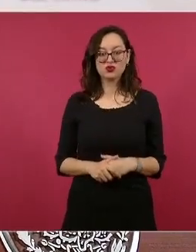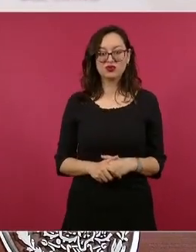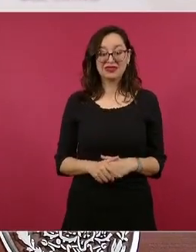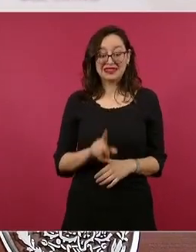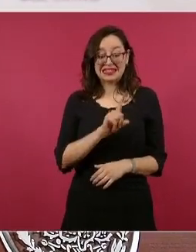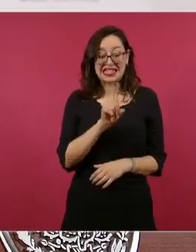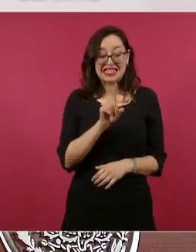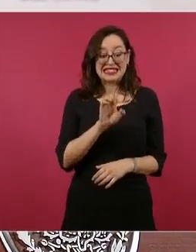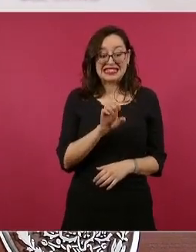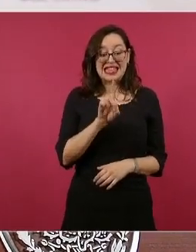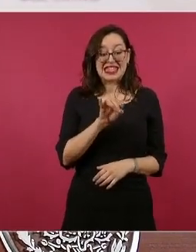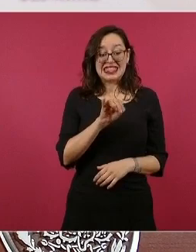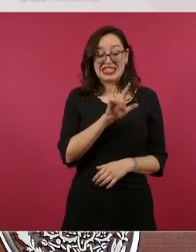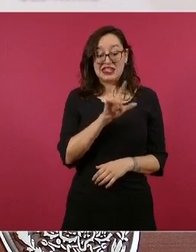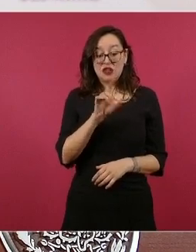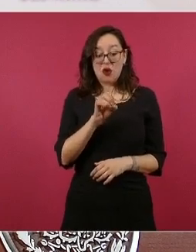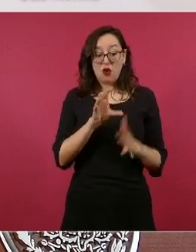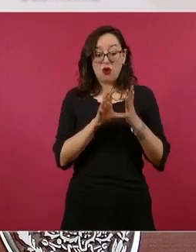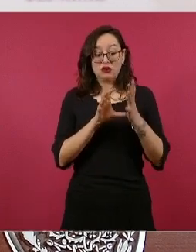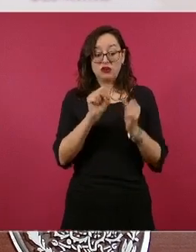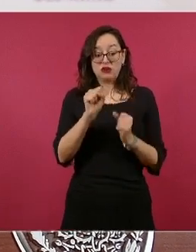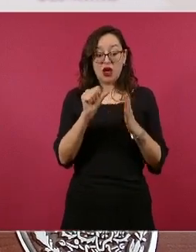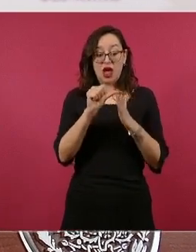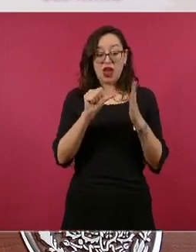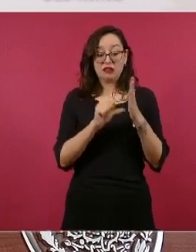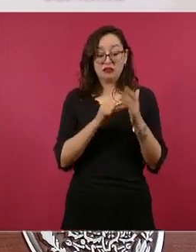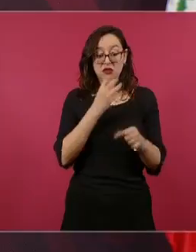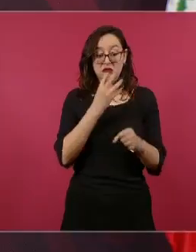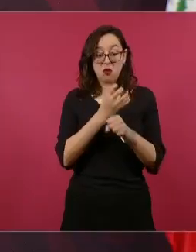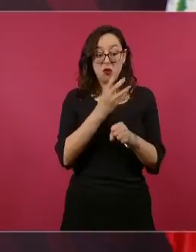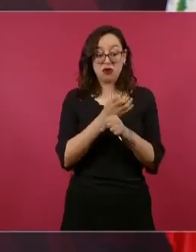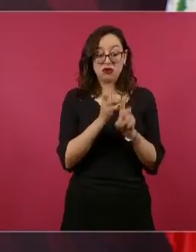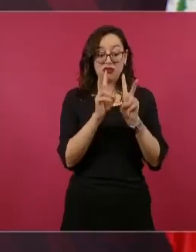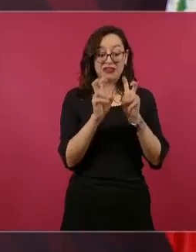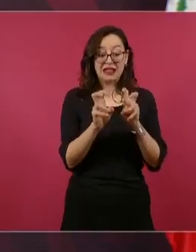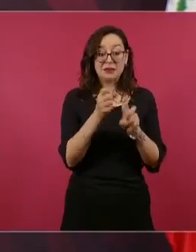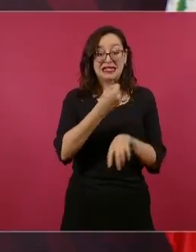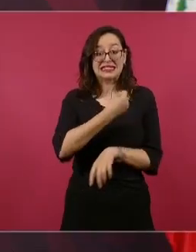para garantizar el derecho del pueblo a la salud